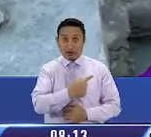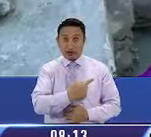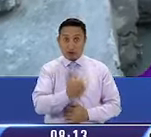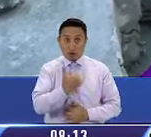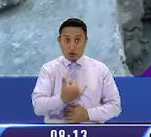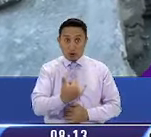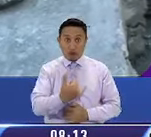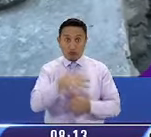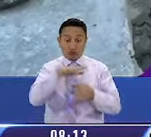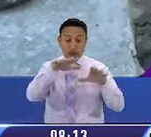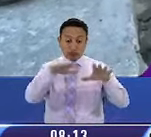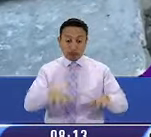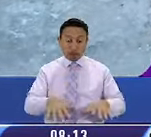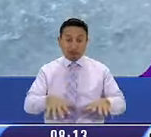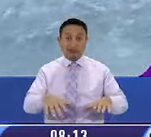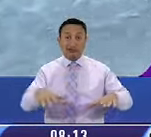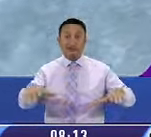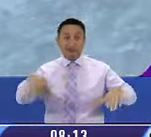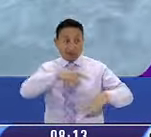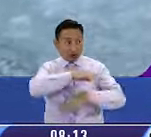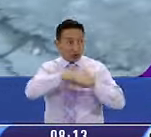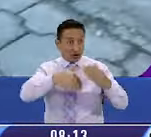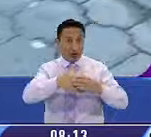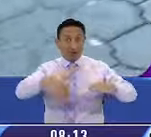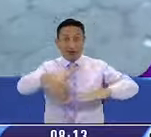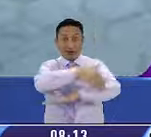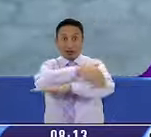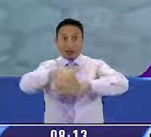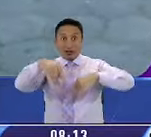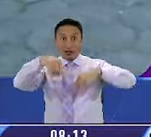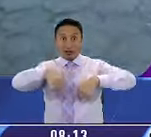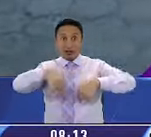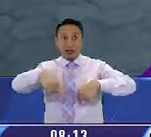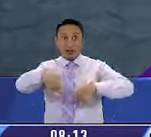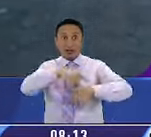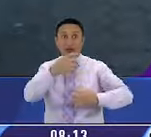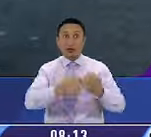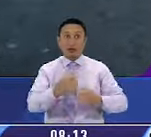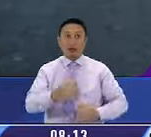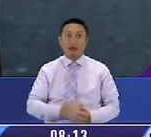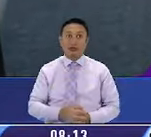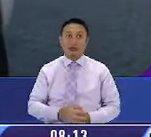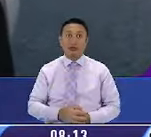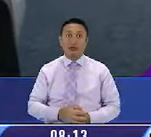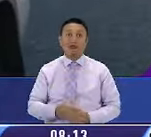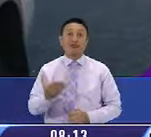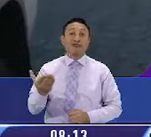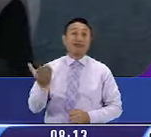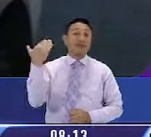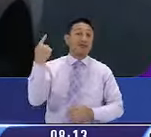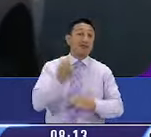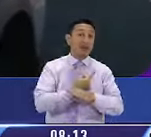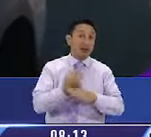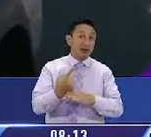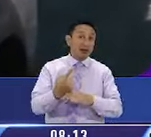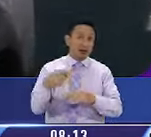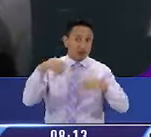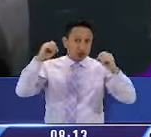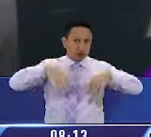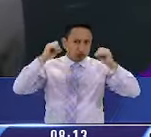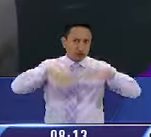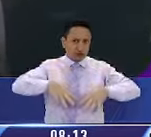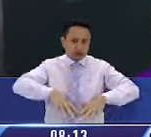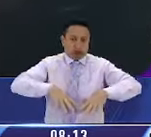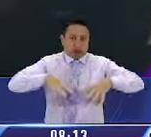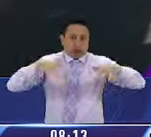está vacío, porque toda la calle está... Se llena y los vecinos tenemos problemas. O sea, la semana pasada, por ejemplo, llovió y todo esto estaba